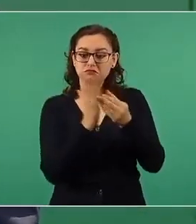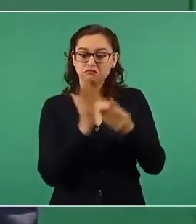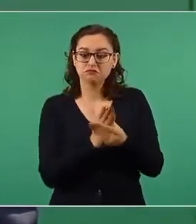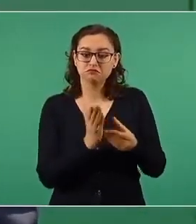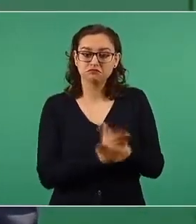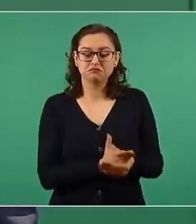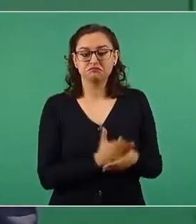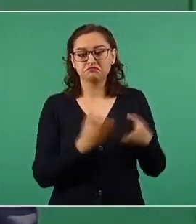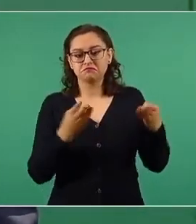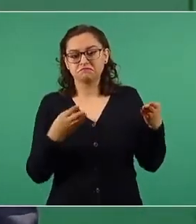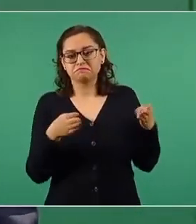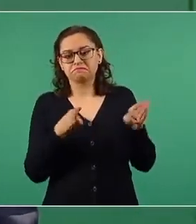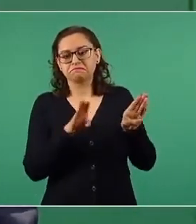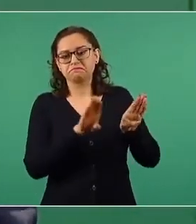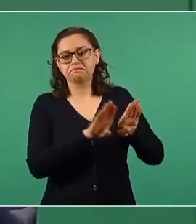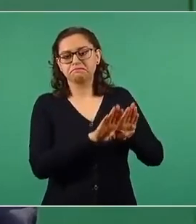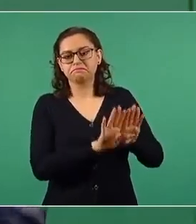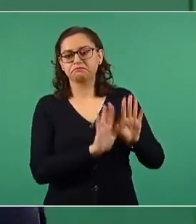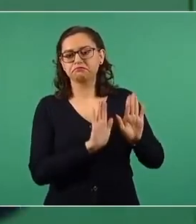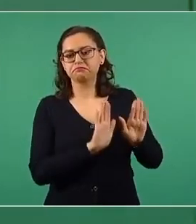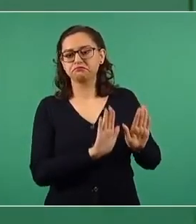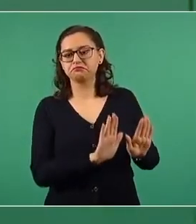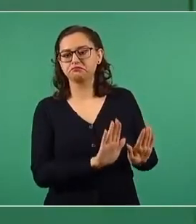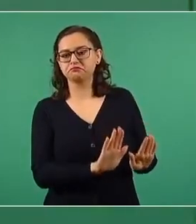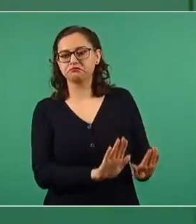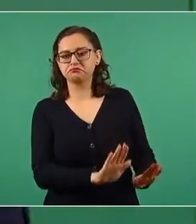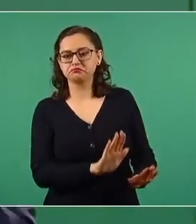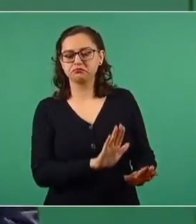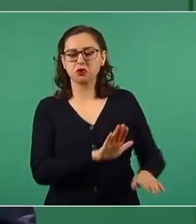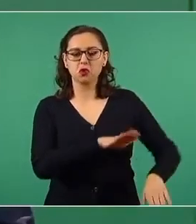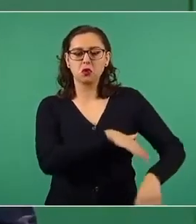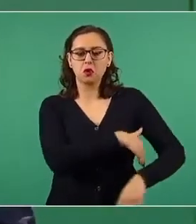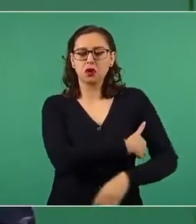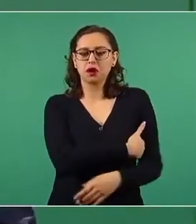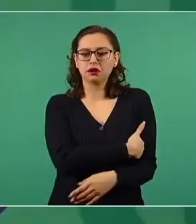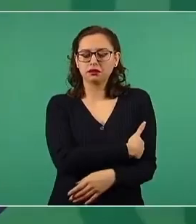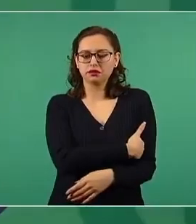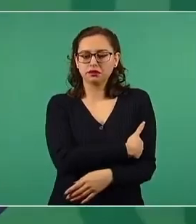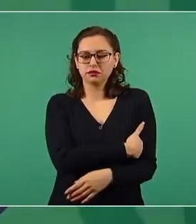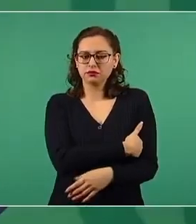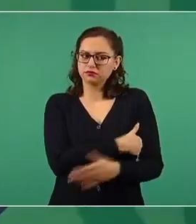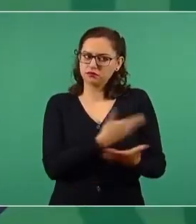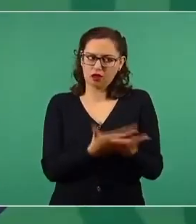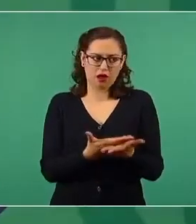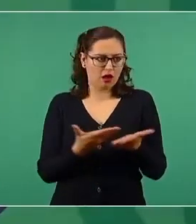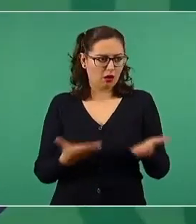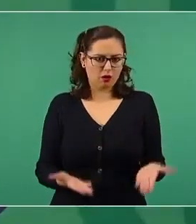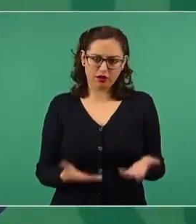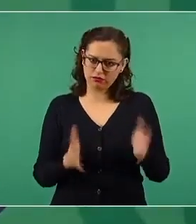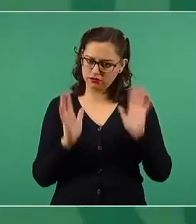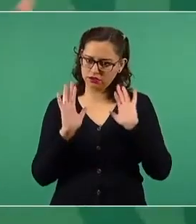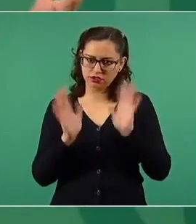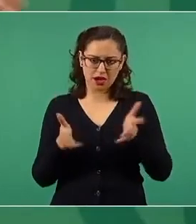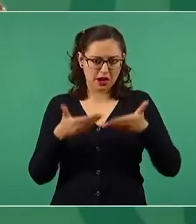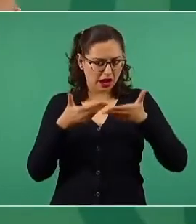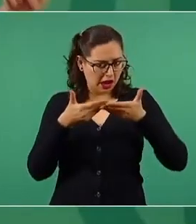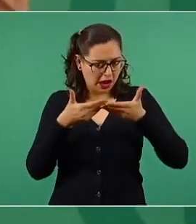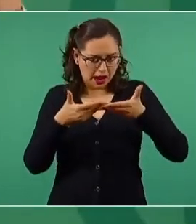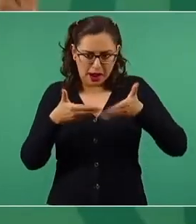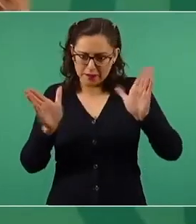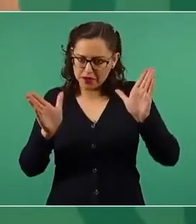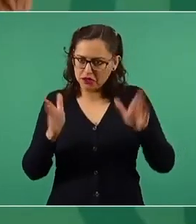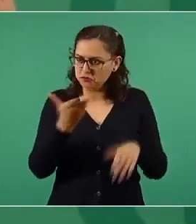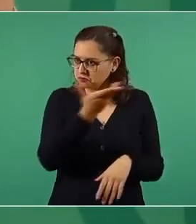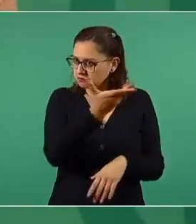los expedientes de todos esos episodios de autoritarismo, y que se